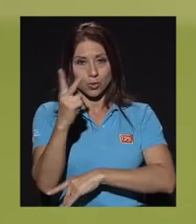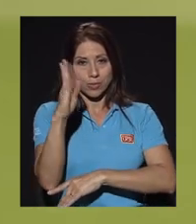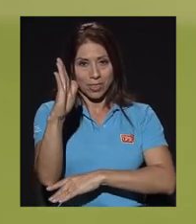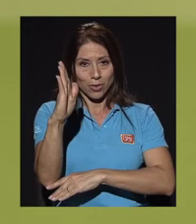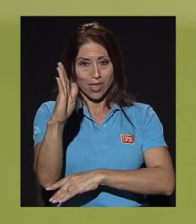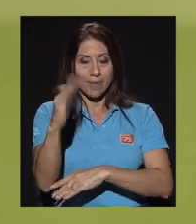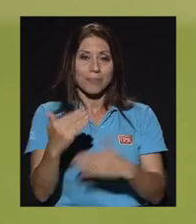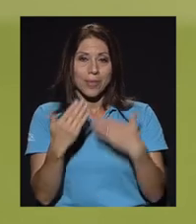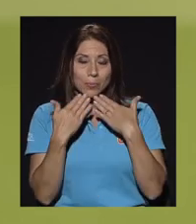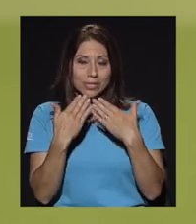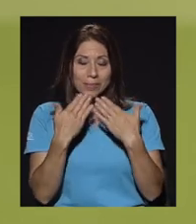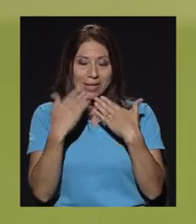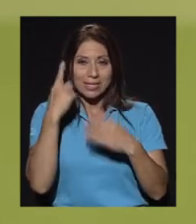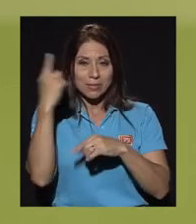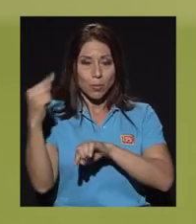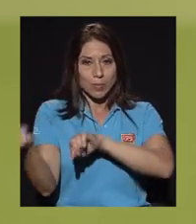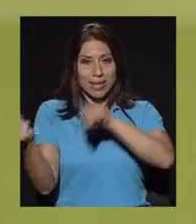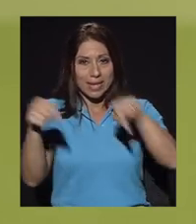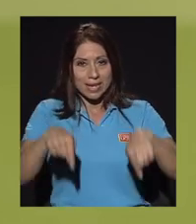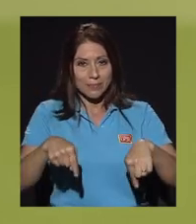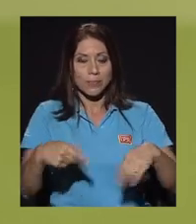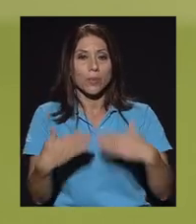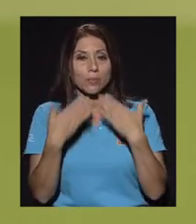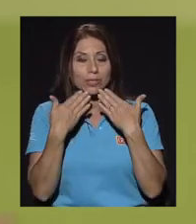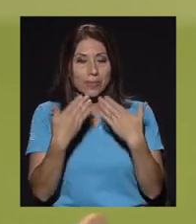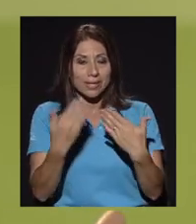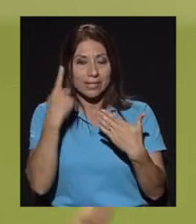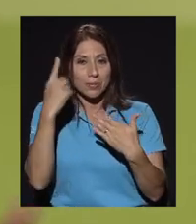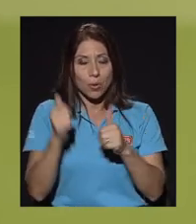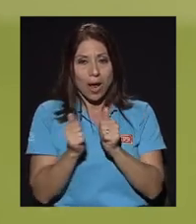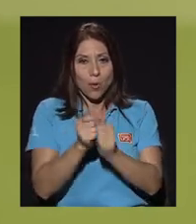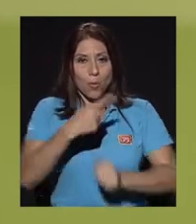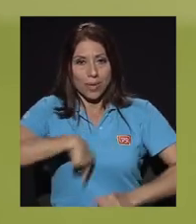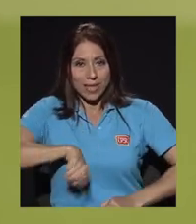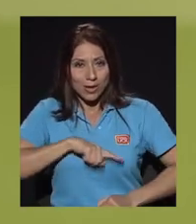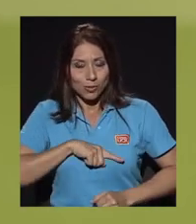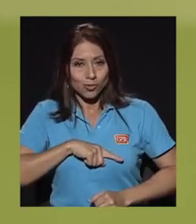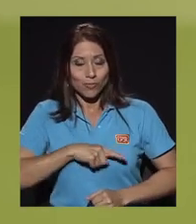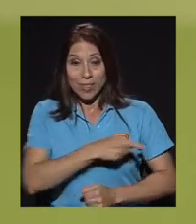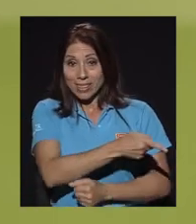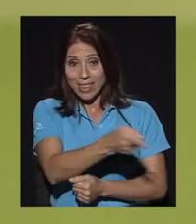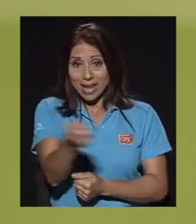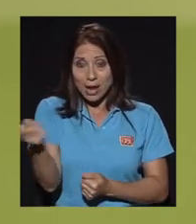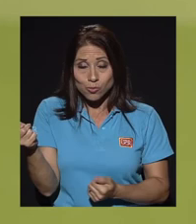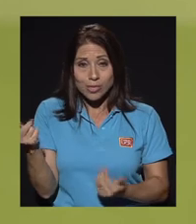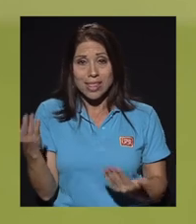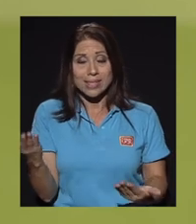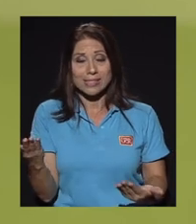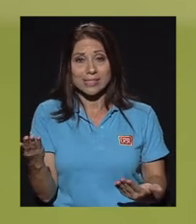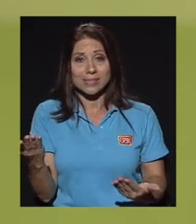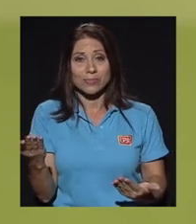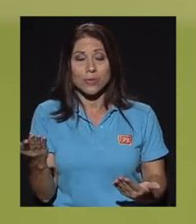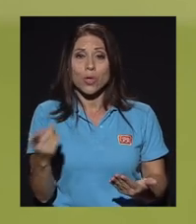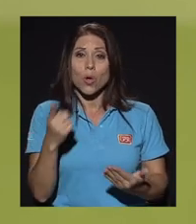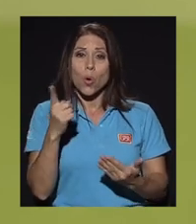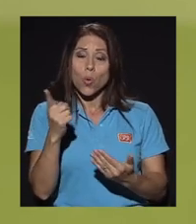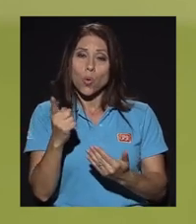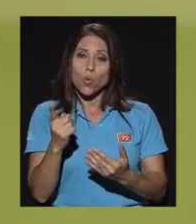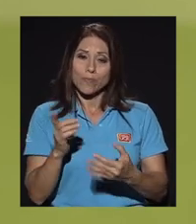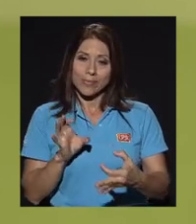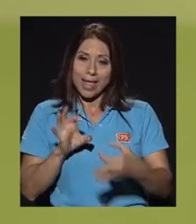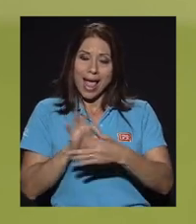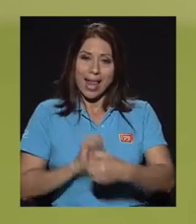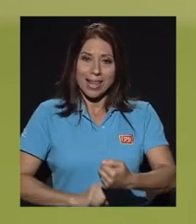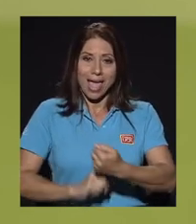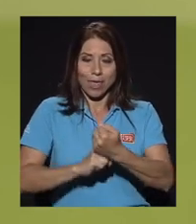de mediodía. Muchísimas gracias por venir, muchísimas gracias por acompañarnos. Tengan ustedes un aliado de